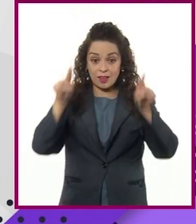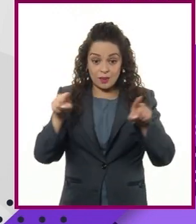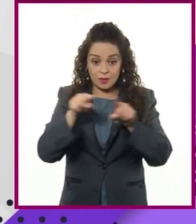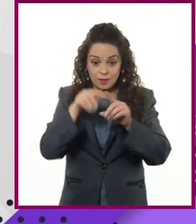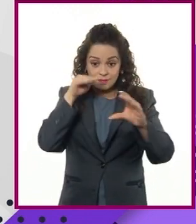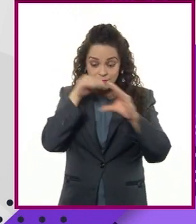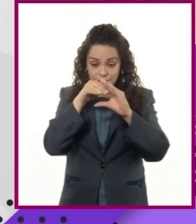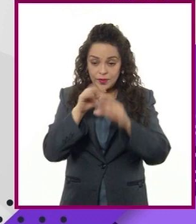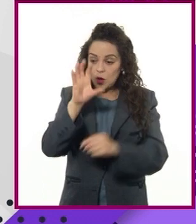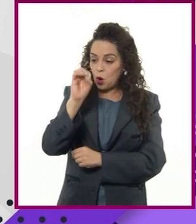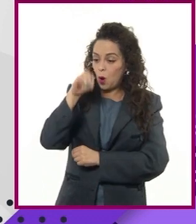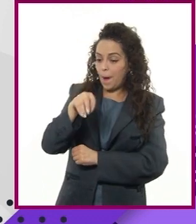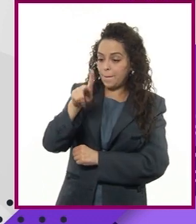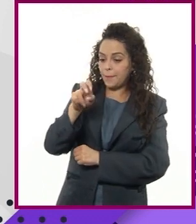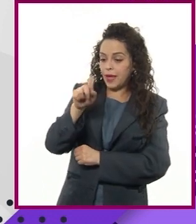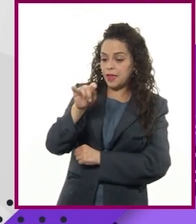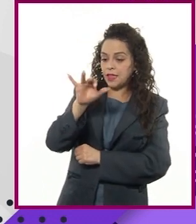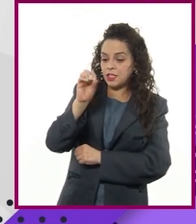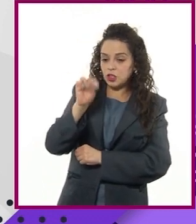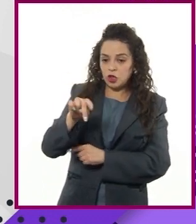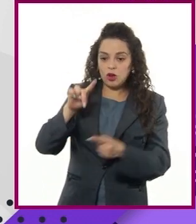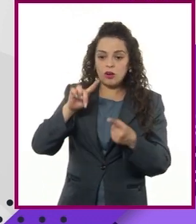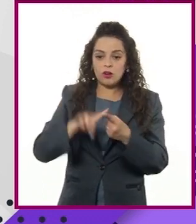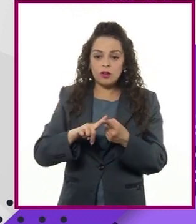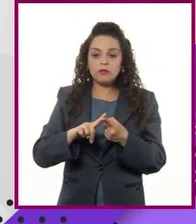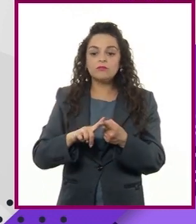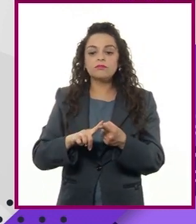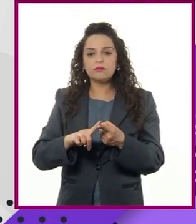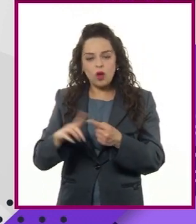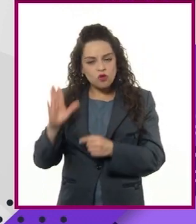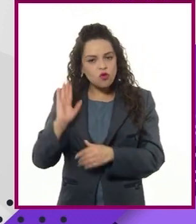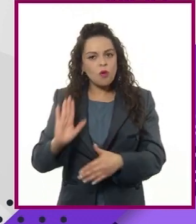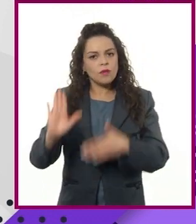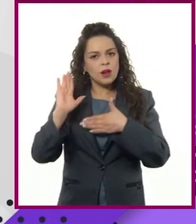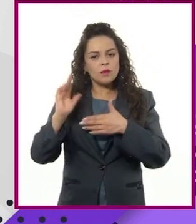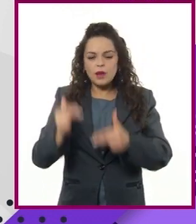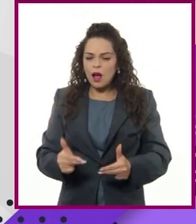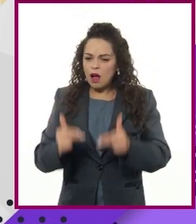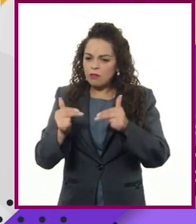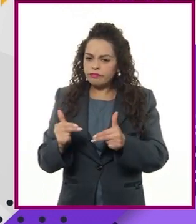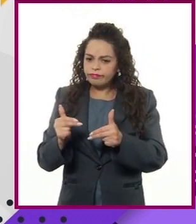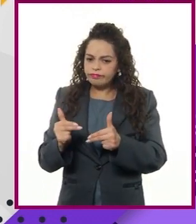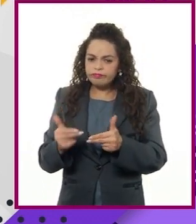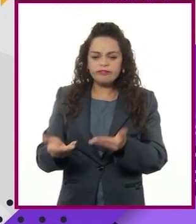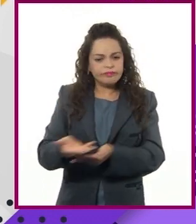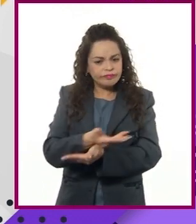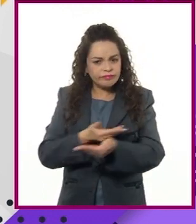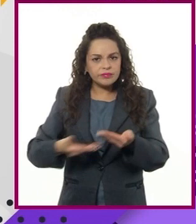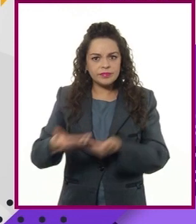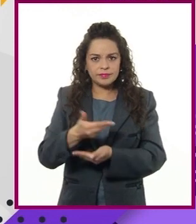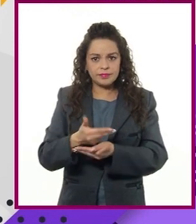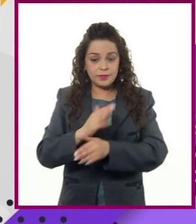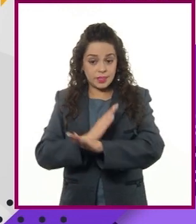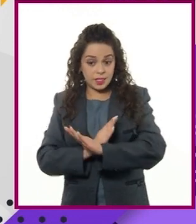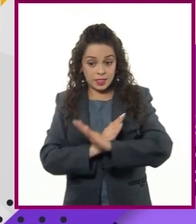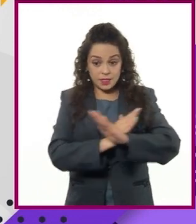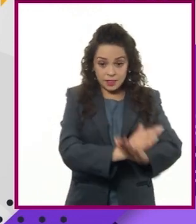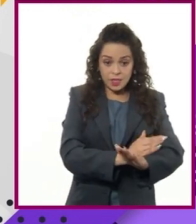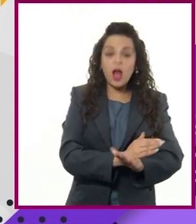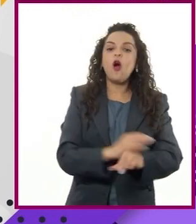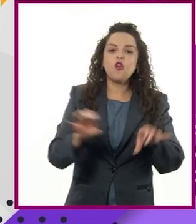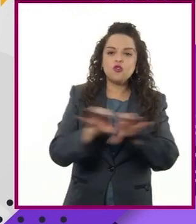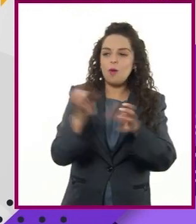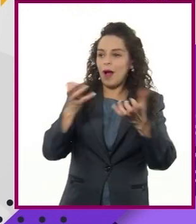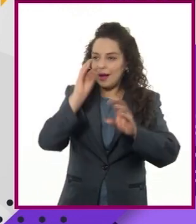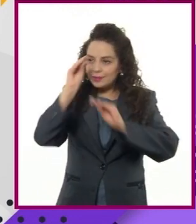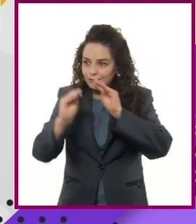competición, colaboración, compromiso, negociación, evasión, acomodación. En